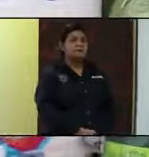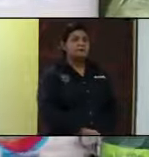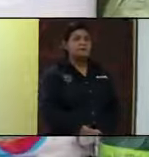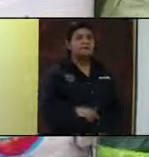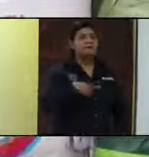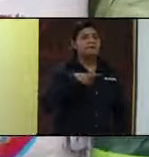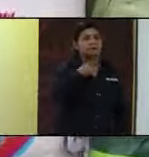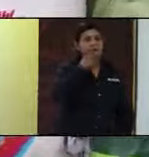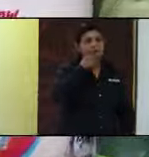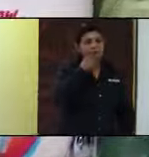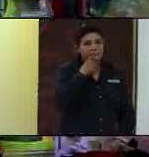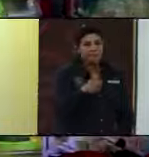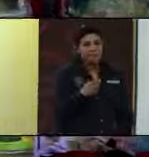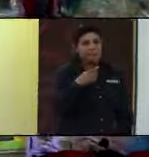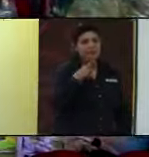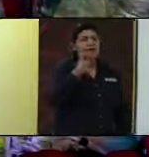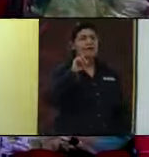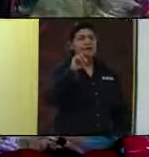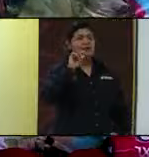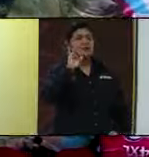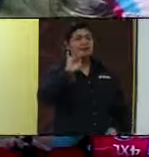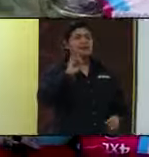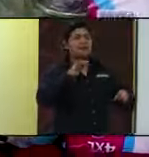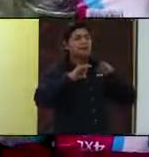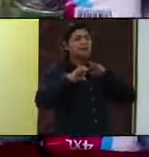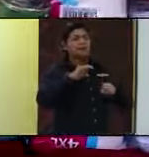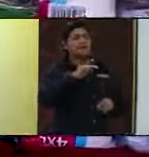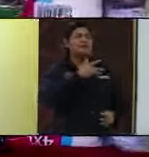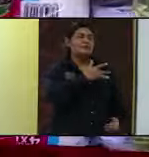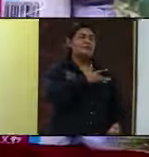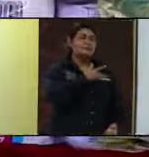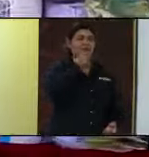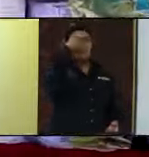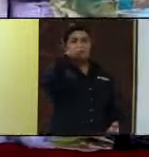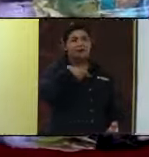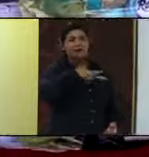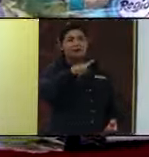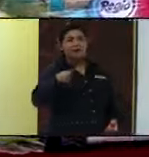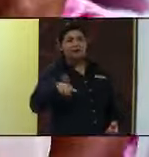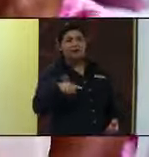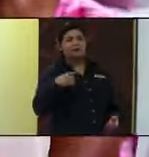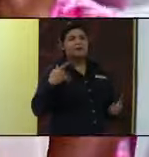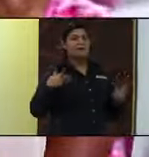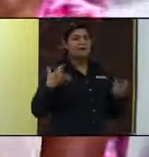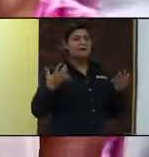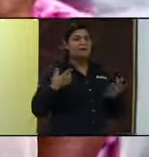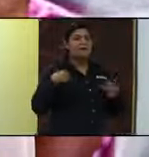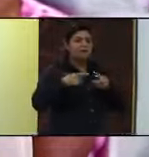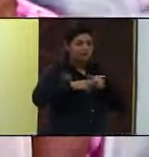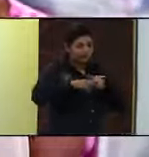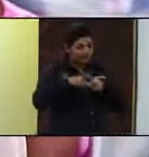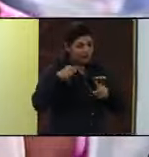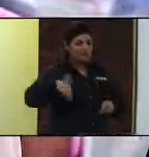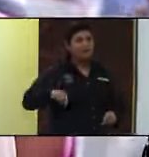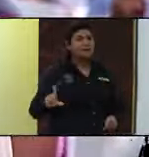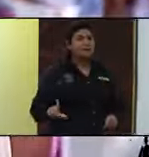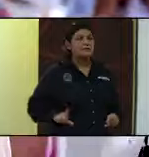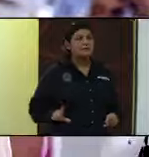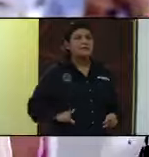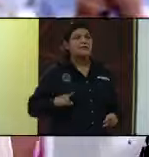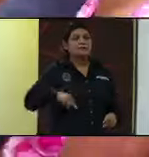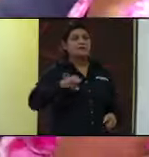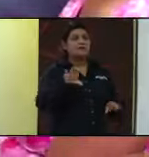reiterarles que en el DIF trabajamos de corazón para todos ustedes, que desde que inició este gobierno y como